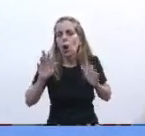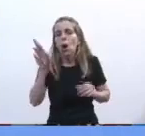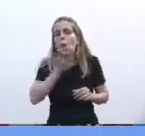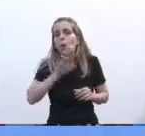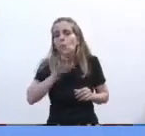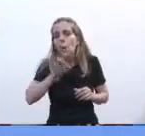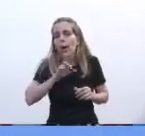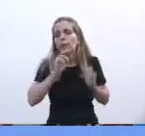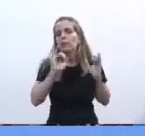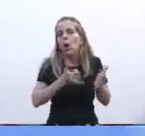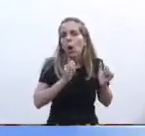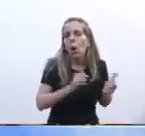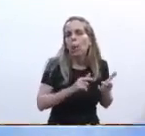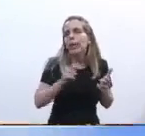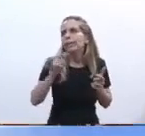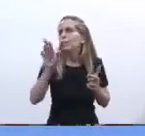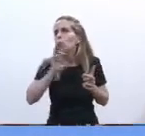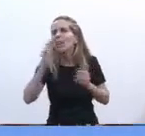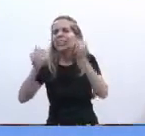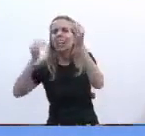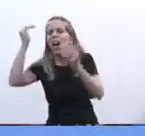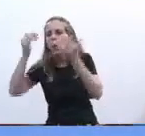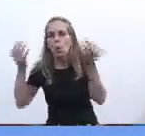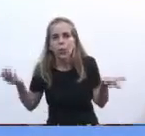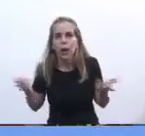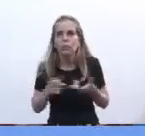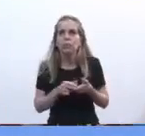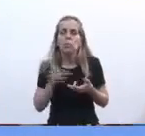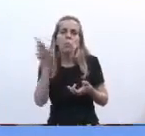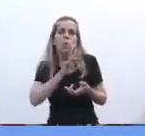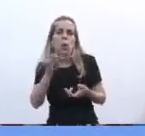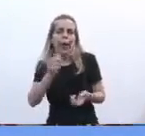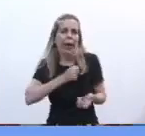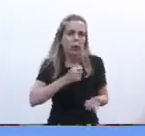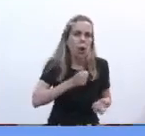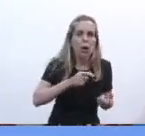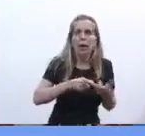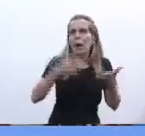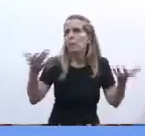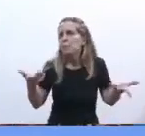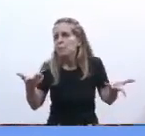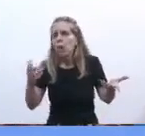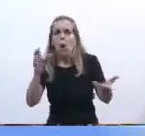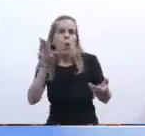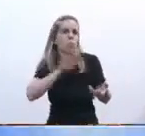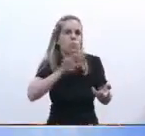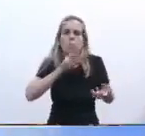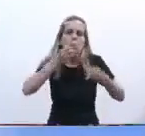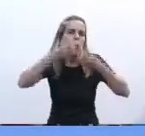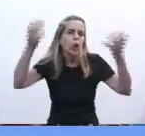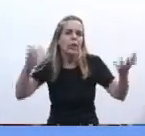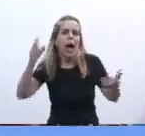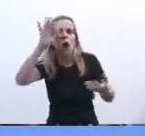más jóvenes más adultas son creyentes o no presentes